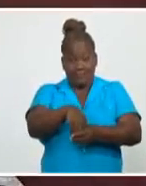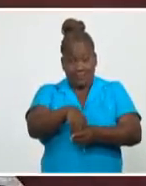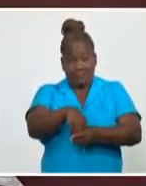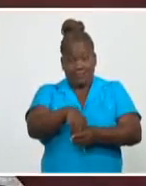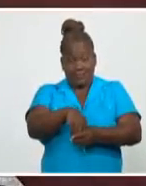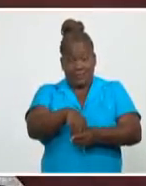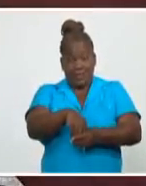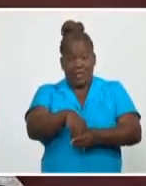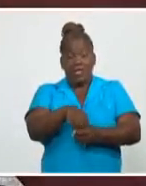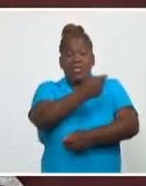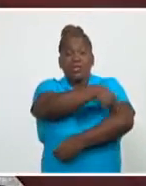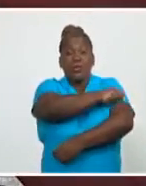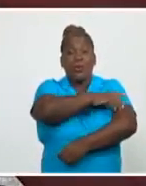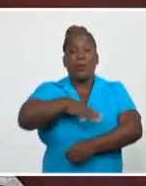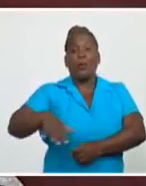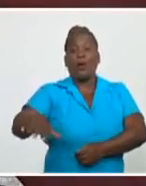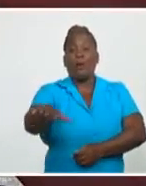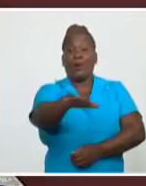de un pueblo